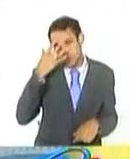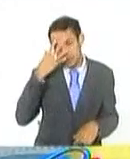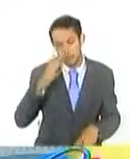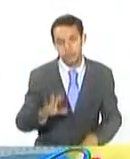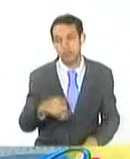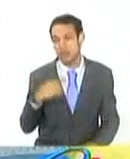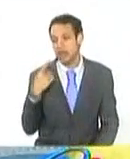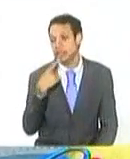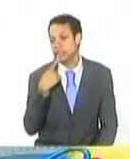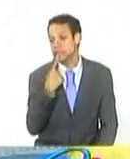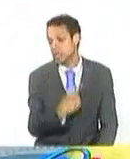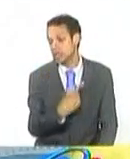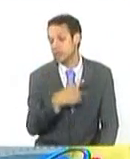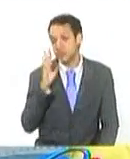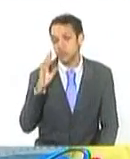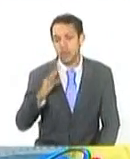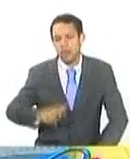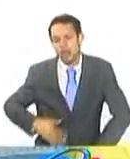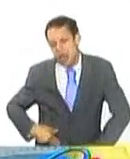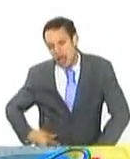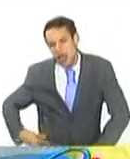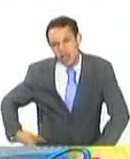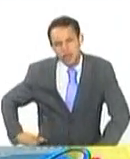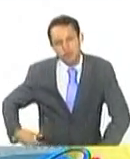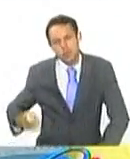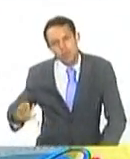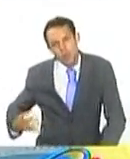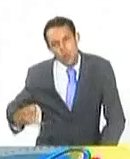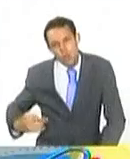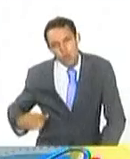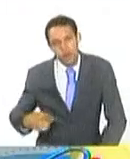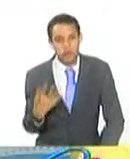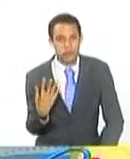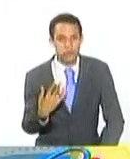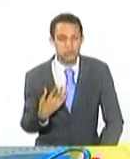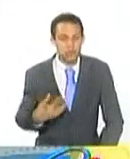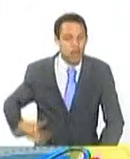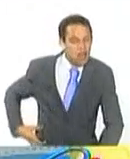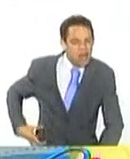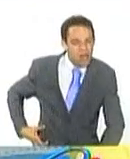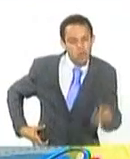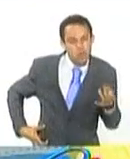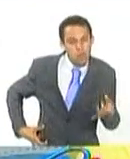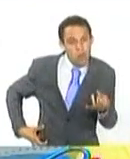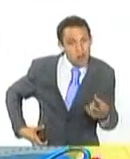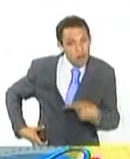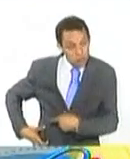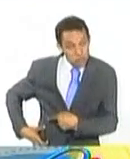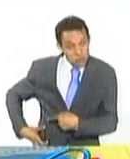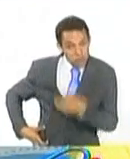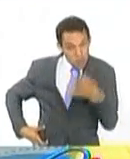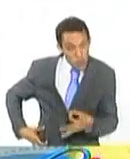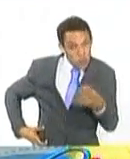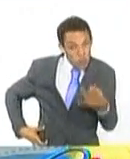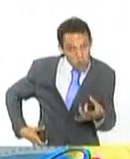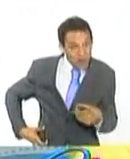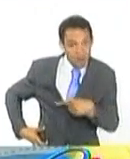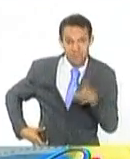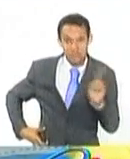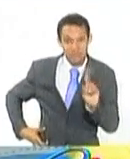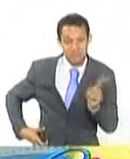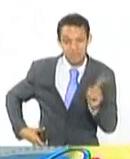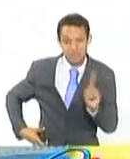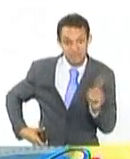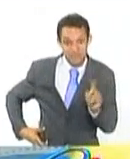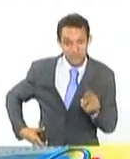gente dice otra de las creencias es que me duele mucho la cintura y Estoy enfermo de los riñones los riñones no duelen para que un riñón duela